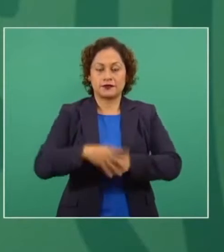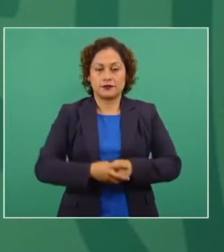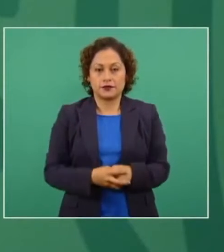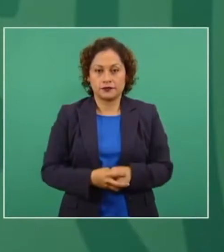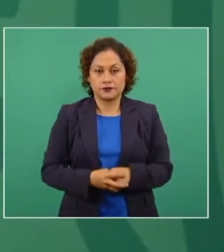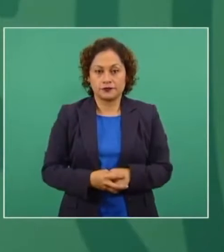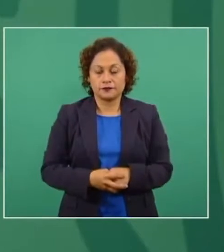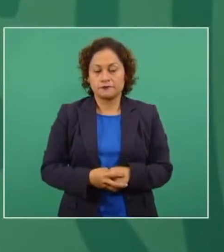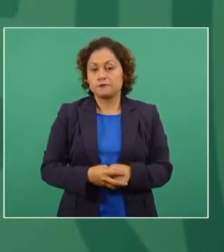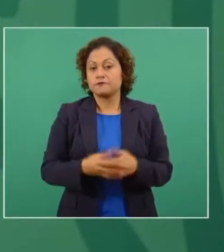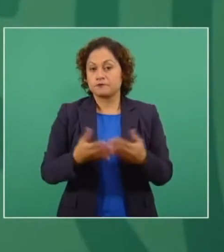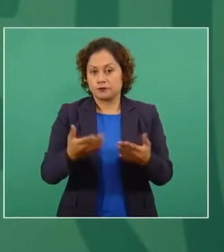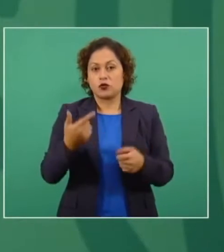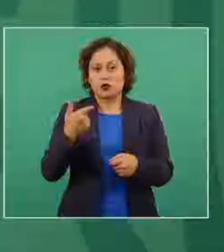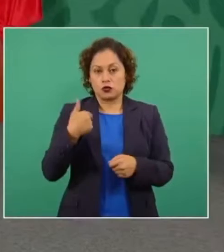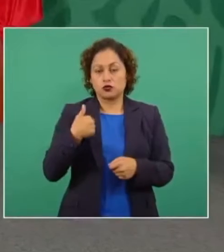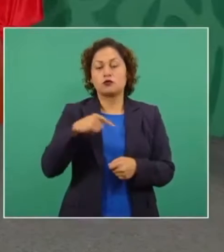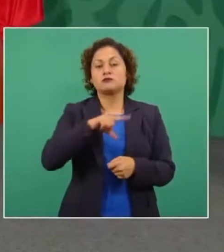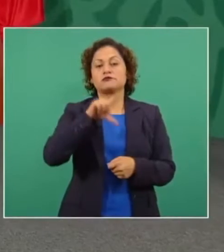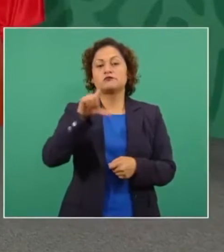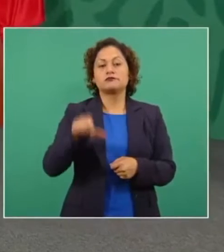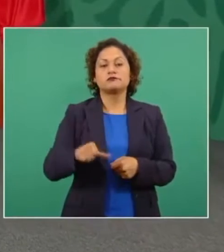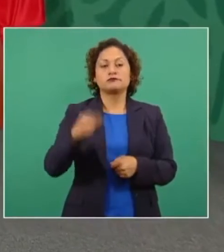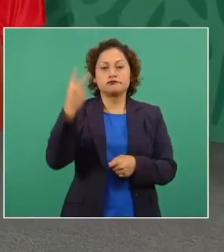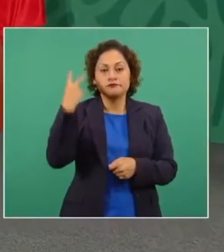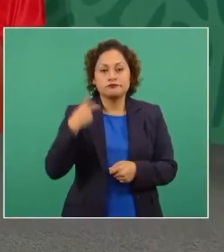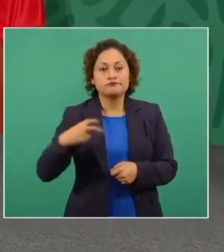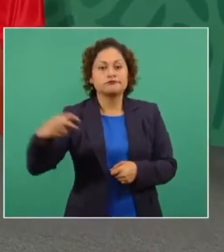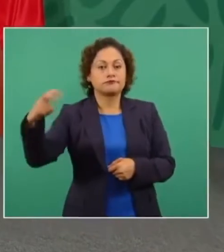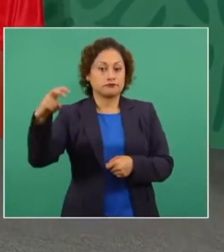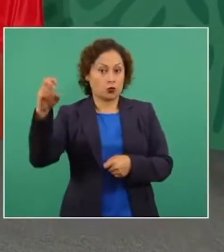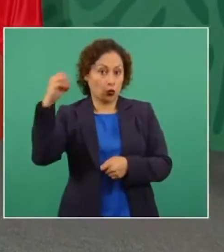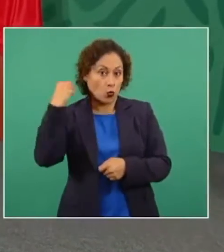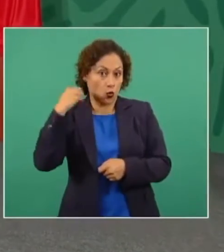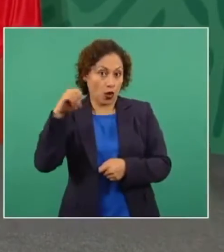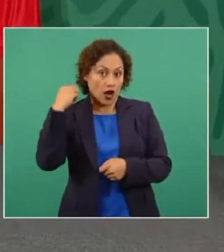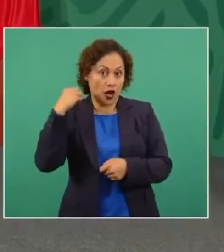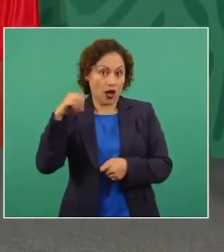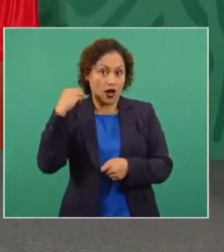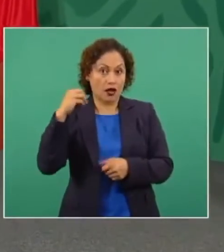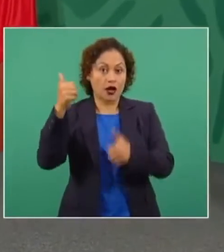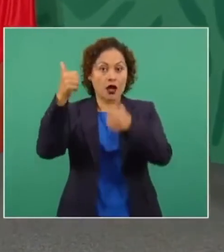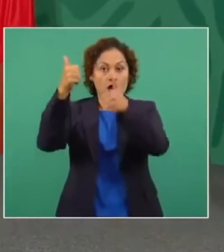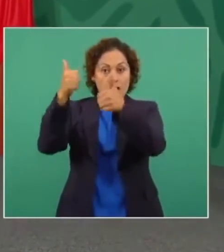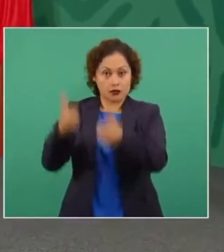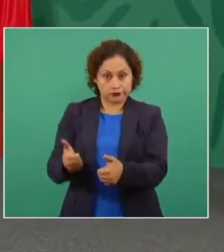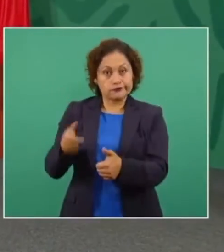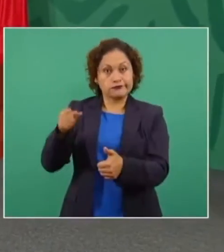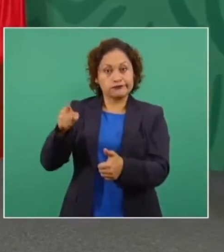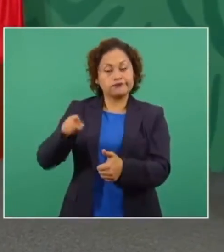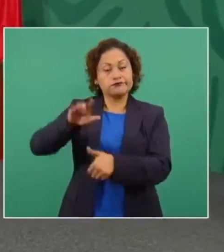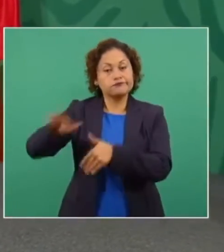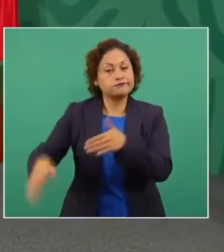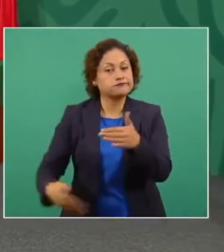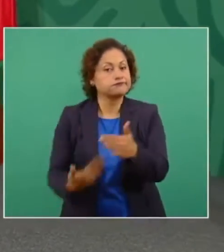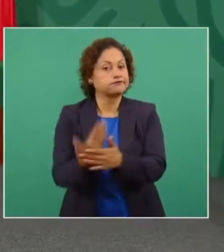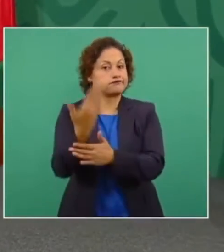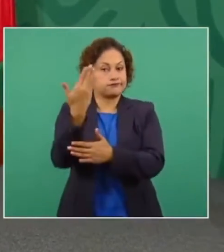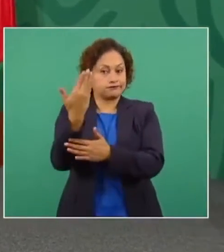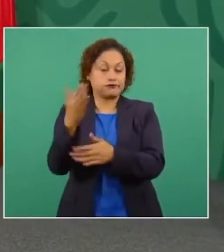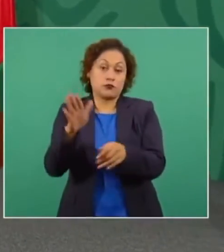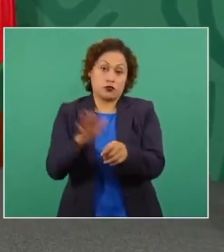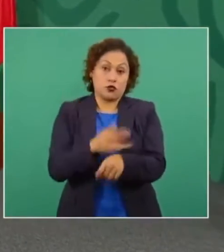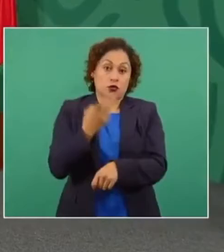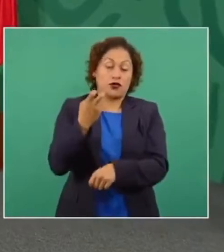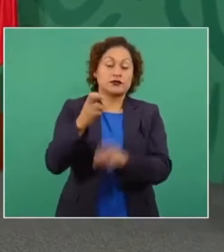Voy a salir a Oaxaca y vamos a estar hasta el día siguiente, de modo que la reunión